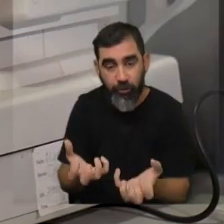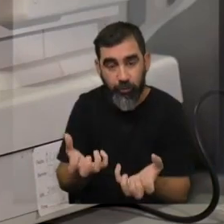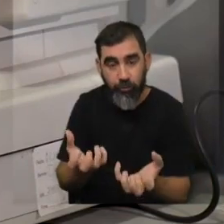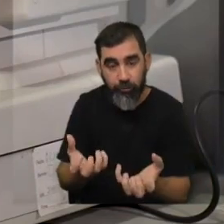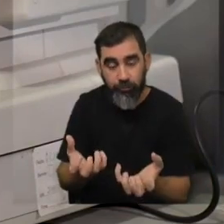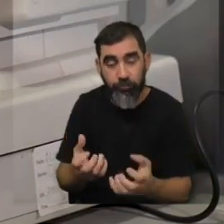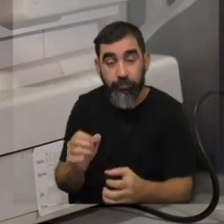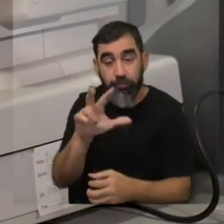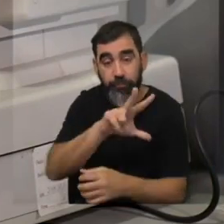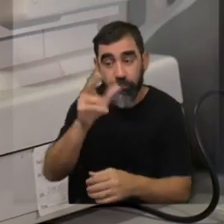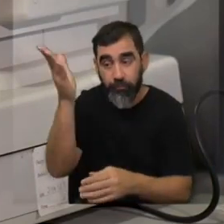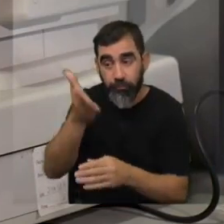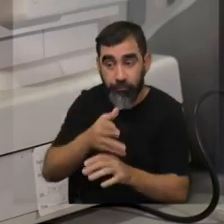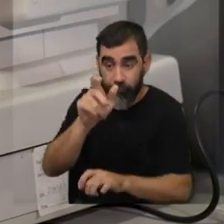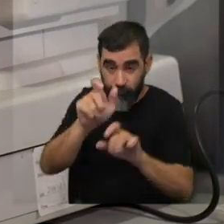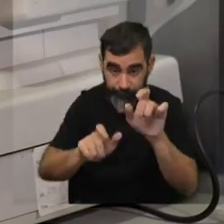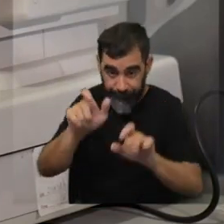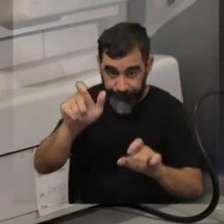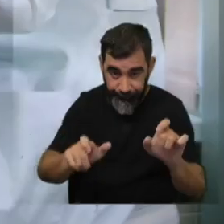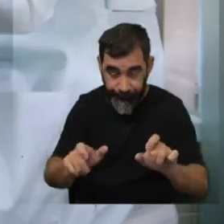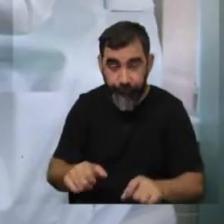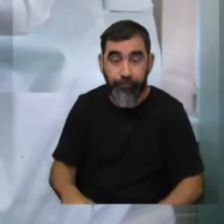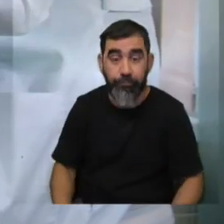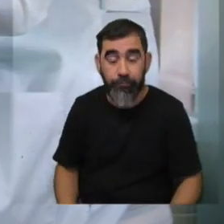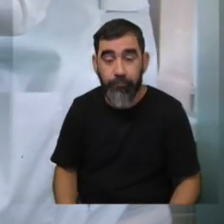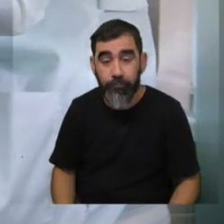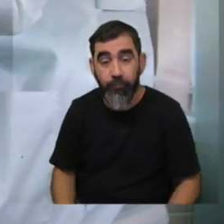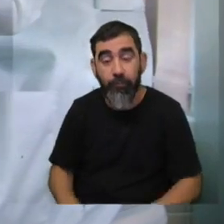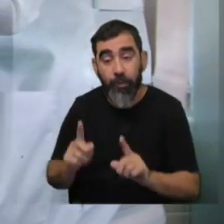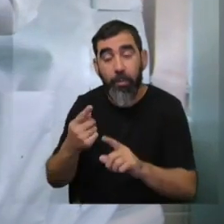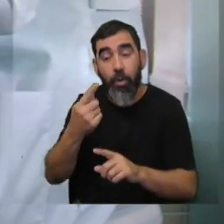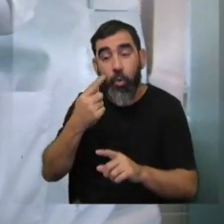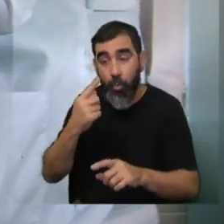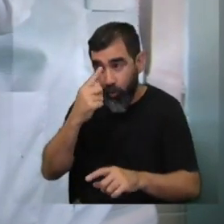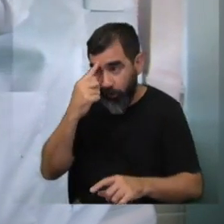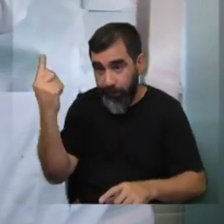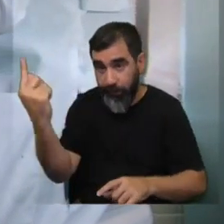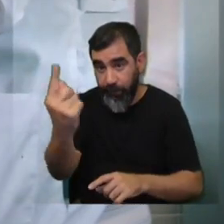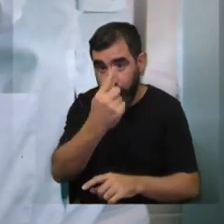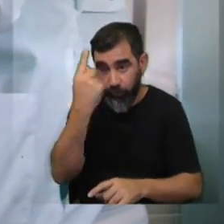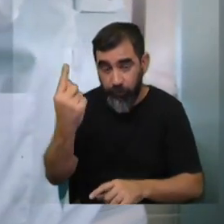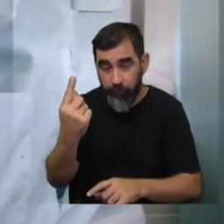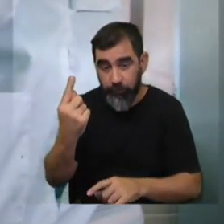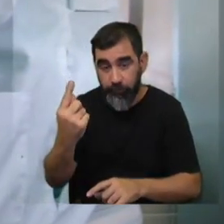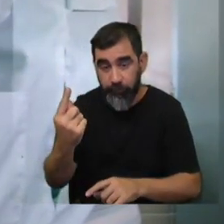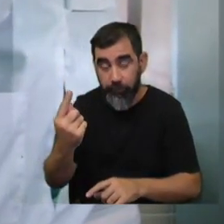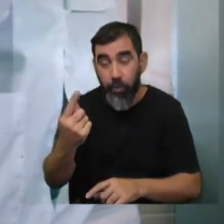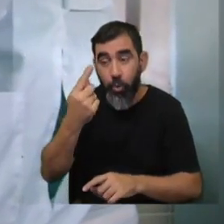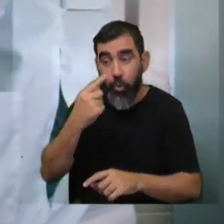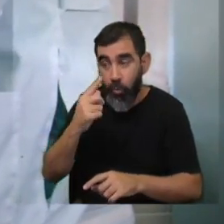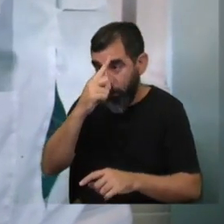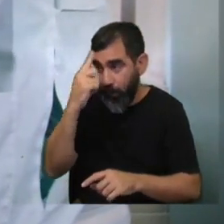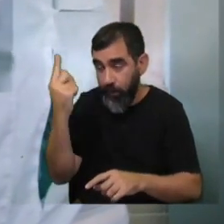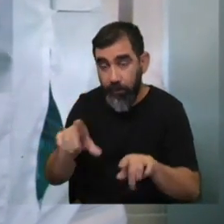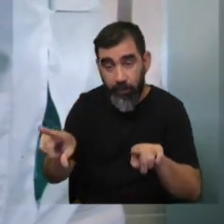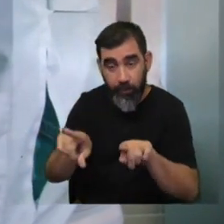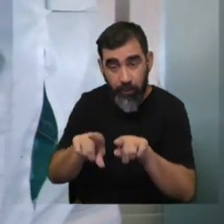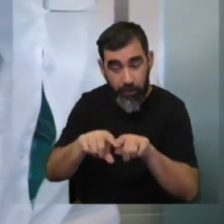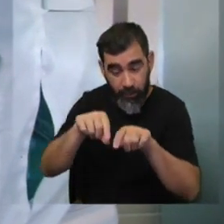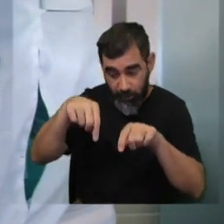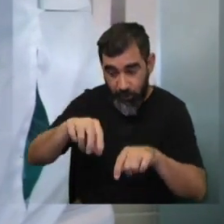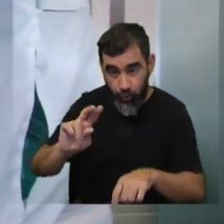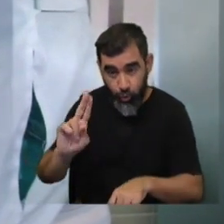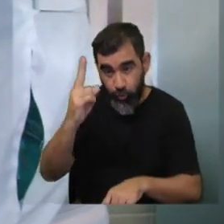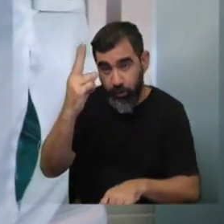de la población, ¿verdad? Y esto corresponde también con cifras internacionales. Nosotros extrapolamos cifras internacionales y nos da la